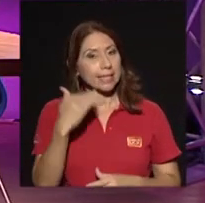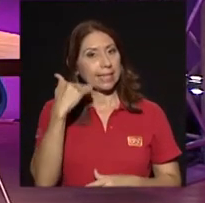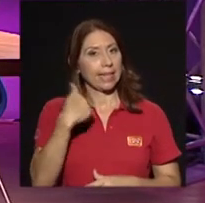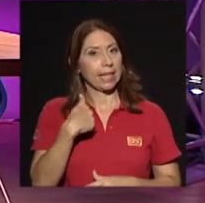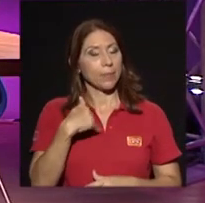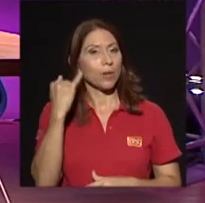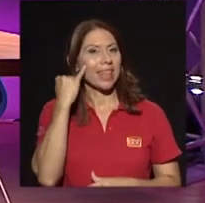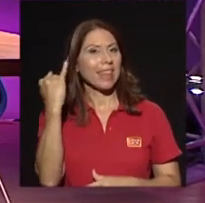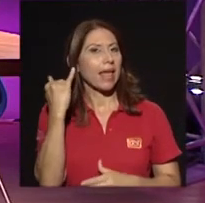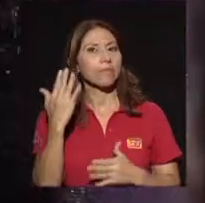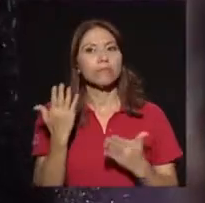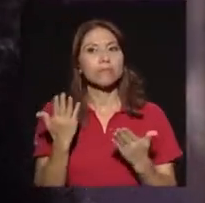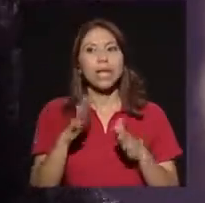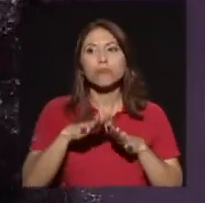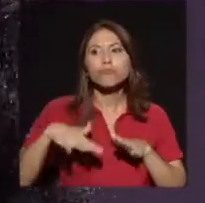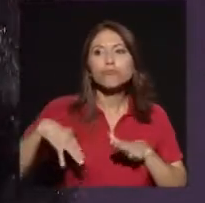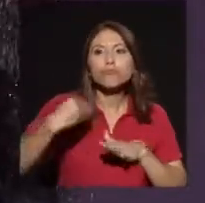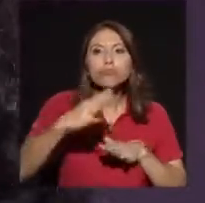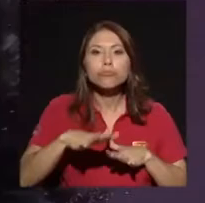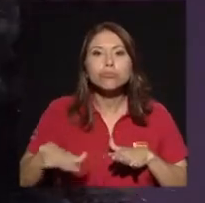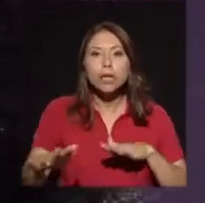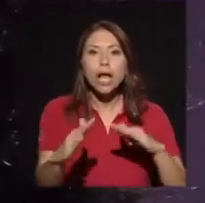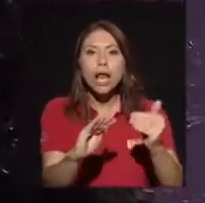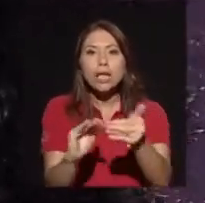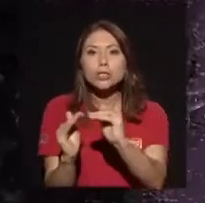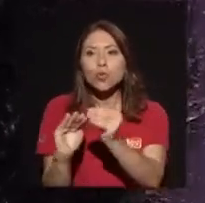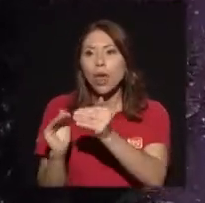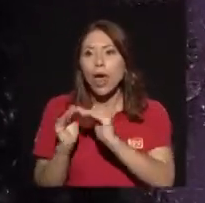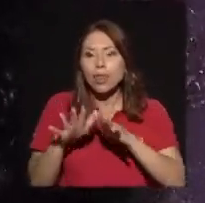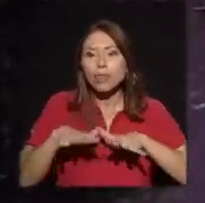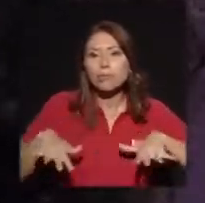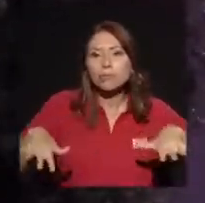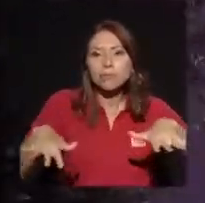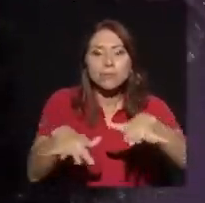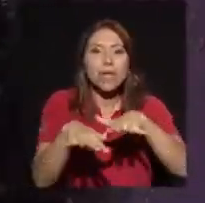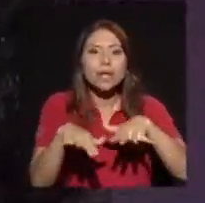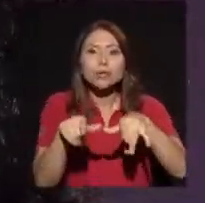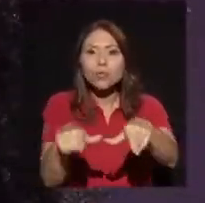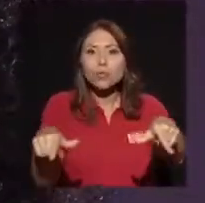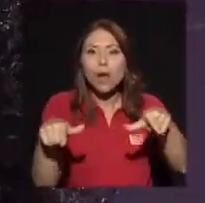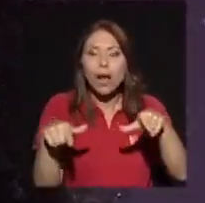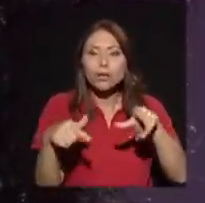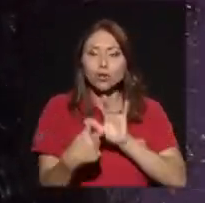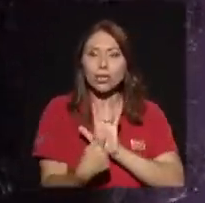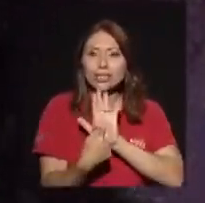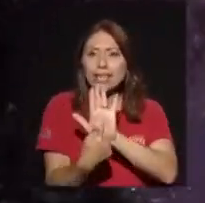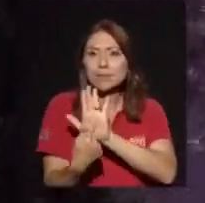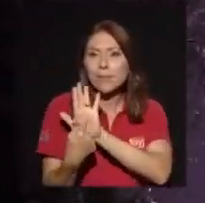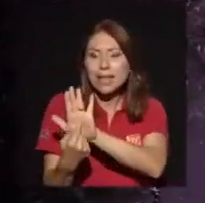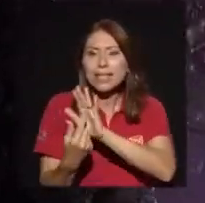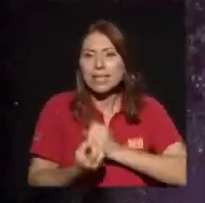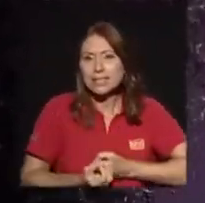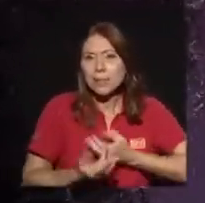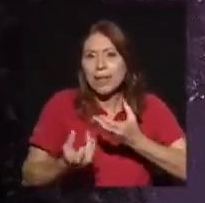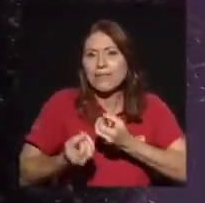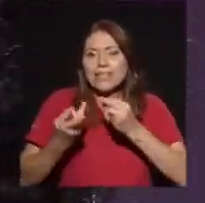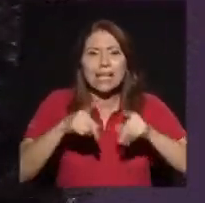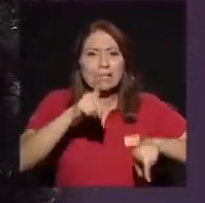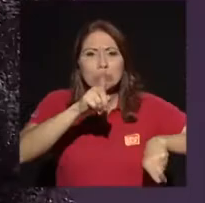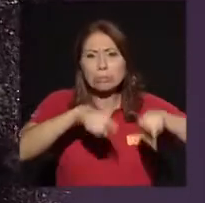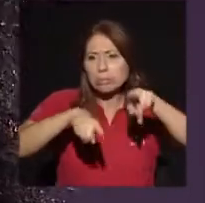que la ciudad pues es un espacio donde se expresan y se manifiestan múltiples